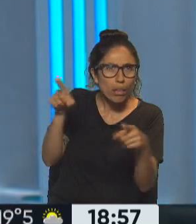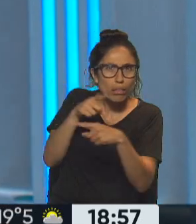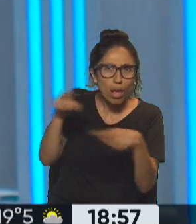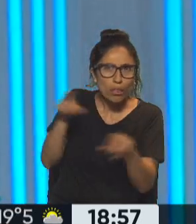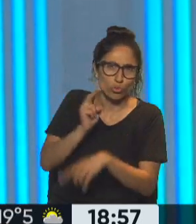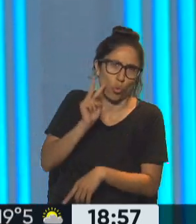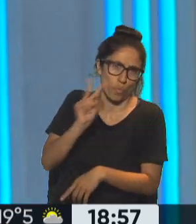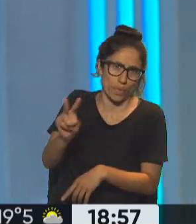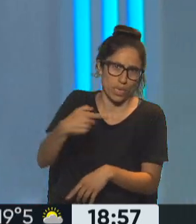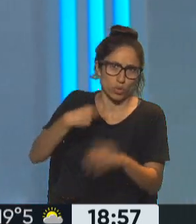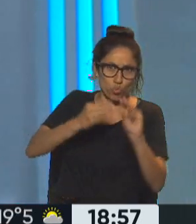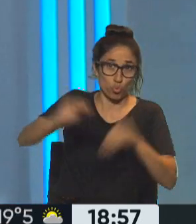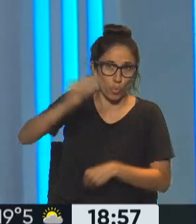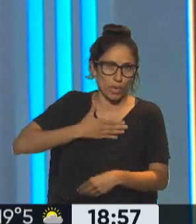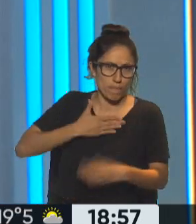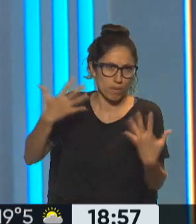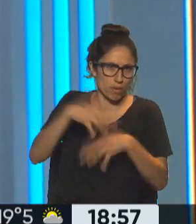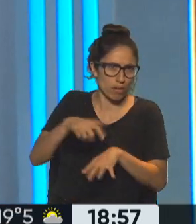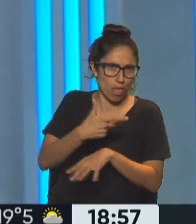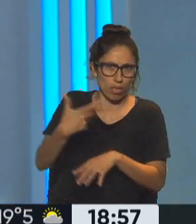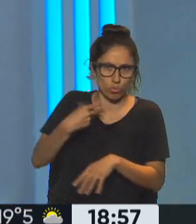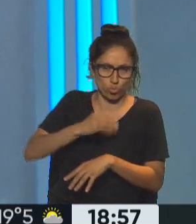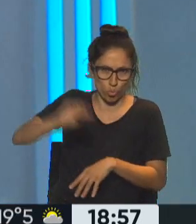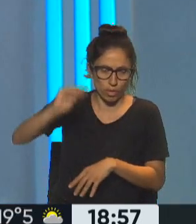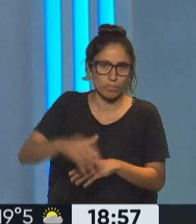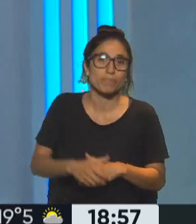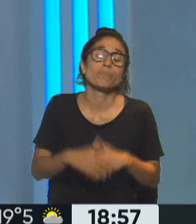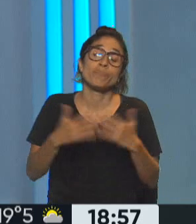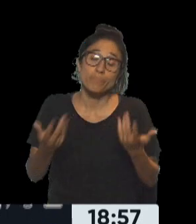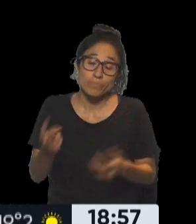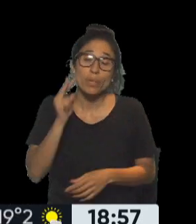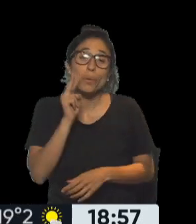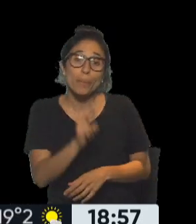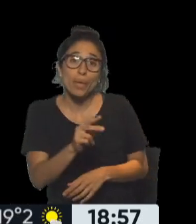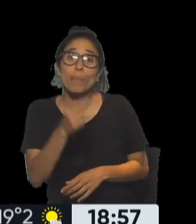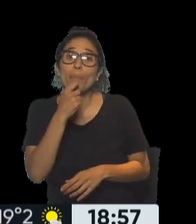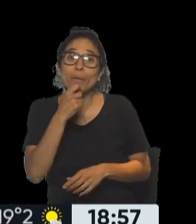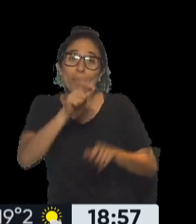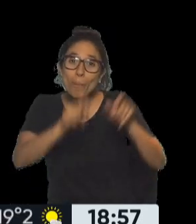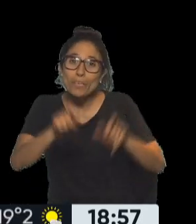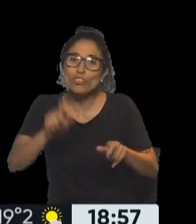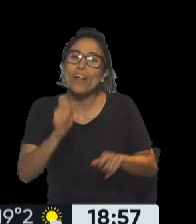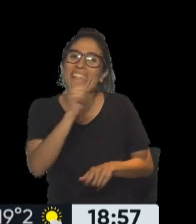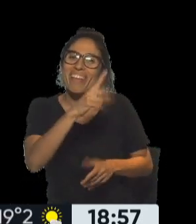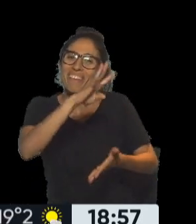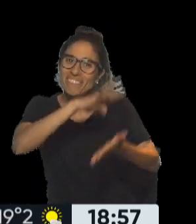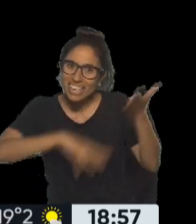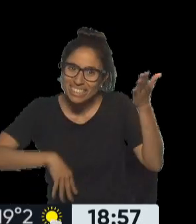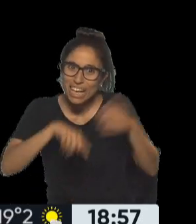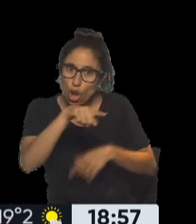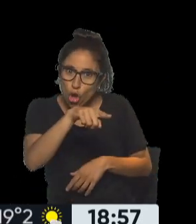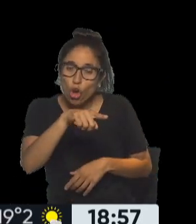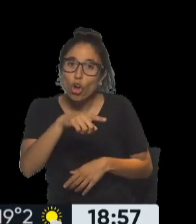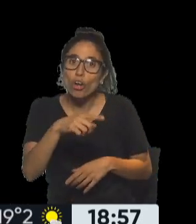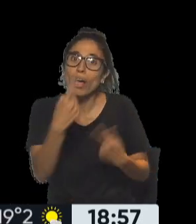Vamos a ver algunos amigos, ¿no? Del Barcelona que se tomaron revancha con Messi. Otros en francés. Vamos a ver, dale, vamos a